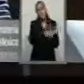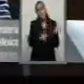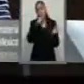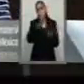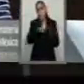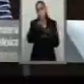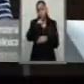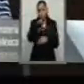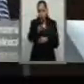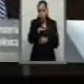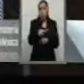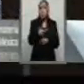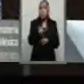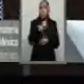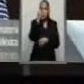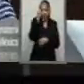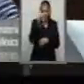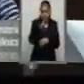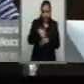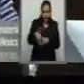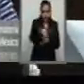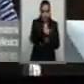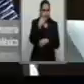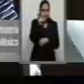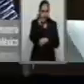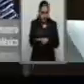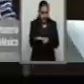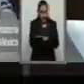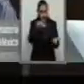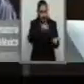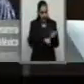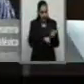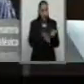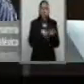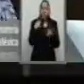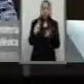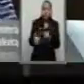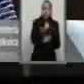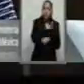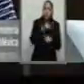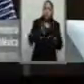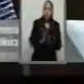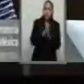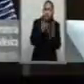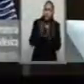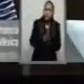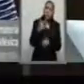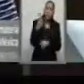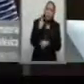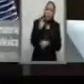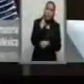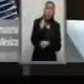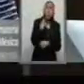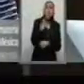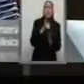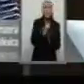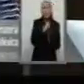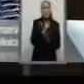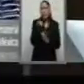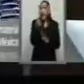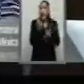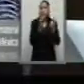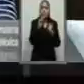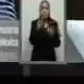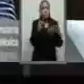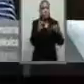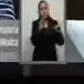ha administrado el acceso a la democracia en dosis mezquinas y lentas. En especial, esta reforma salda una